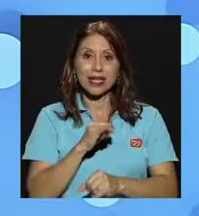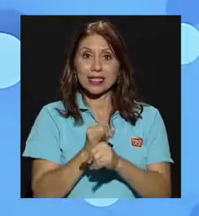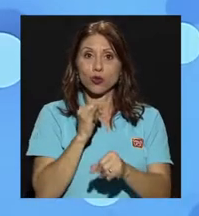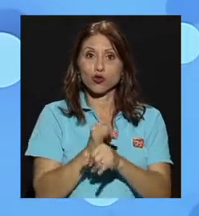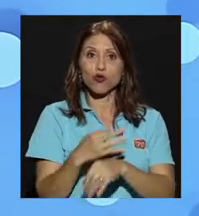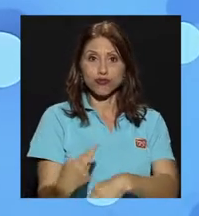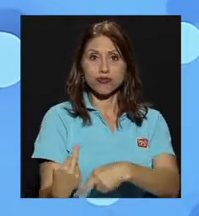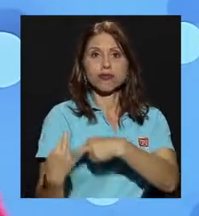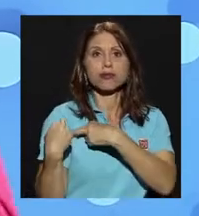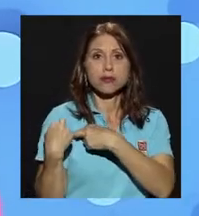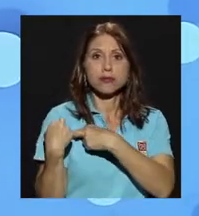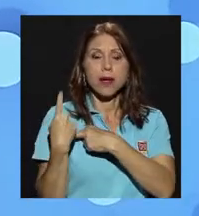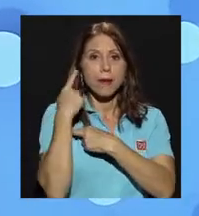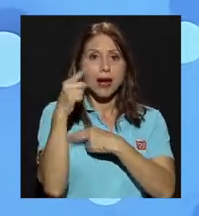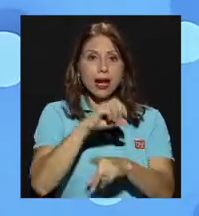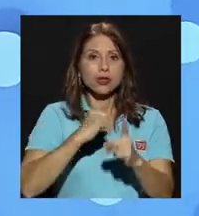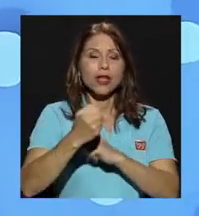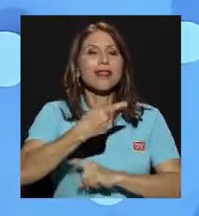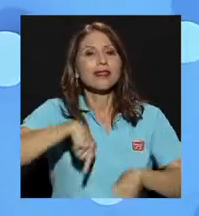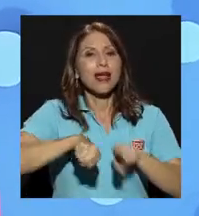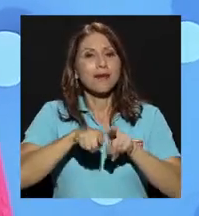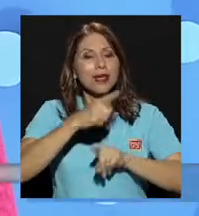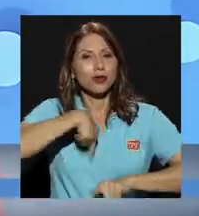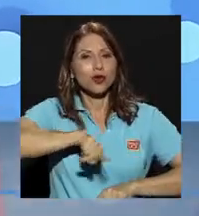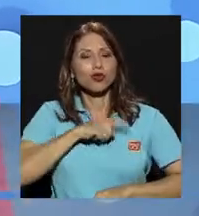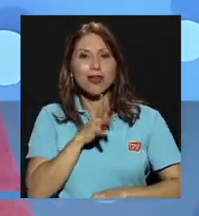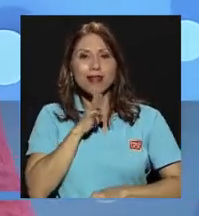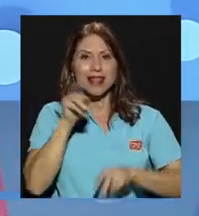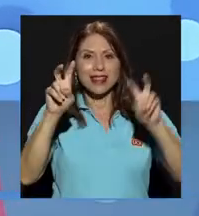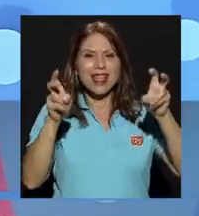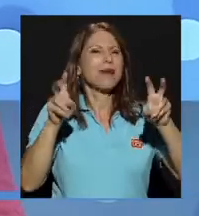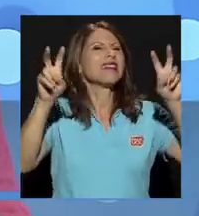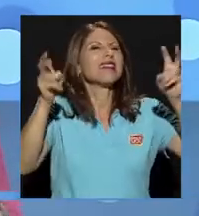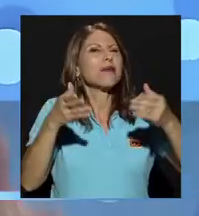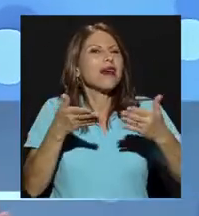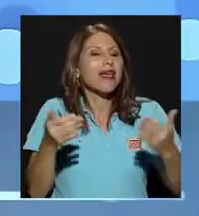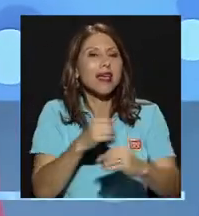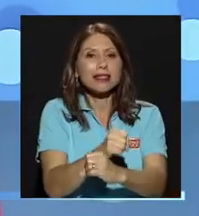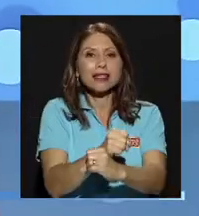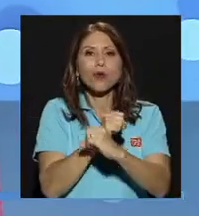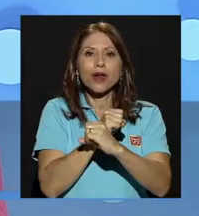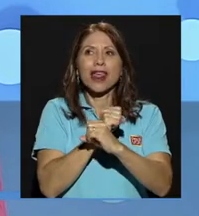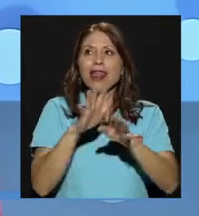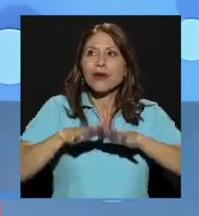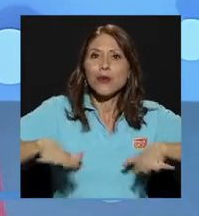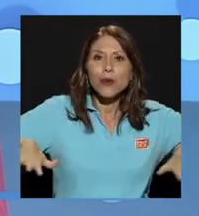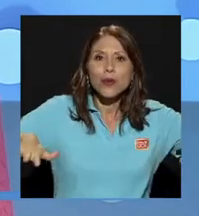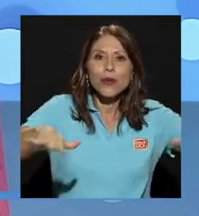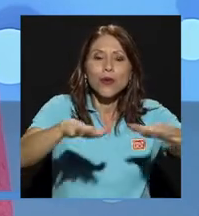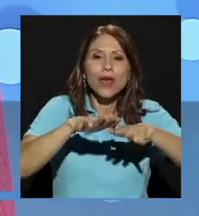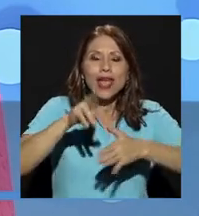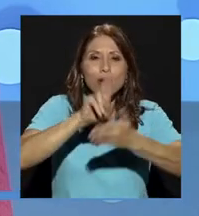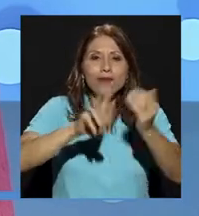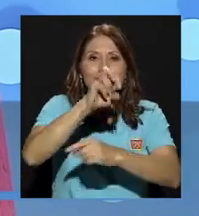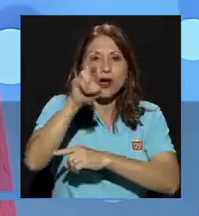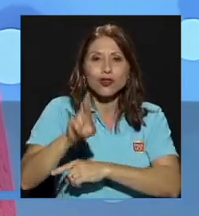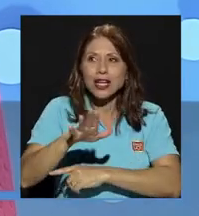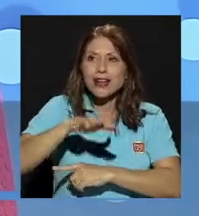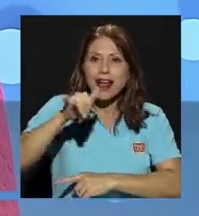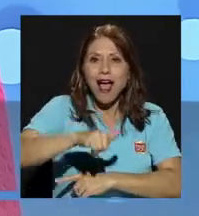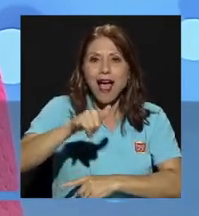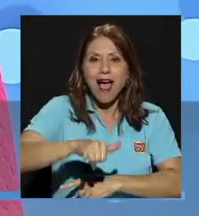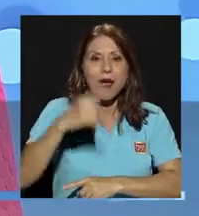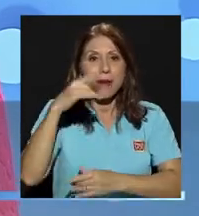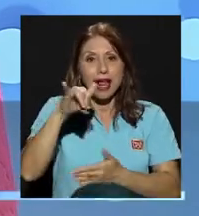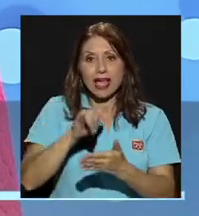hacia esta sociedad hemos querido también nosotros tocar el tema acá. Estoy hablando del tema de la seguridad en el campus de la Universidad de Costa Rica y para